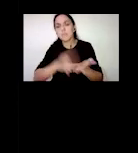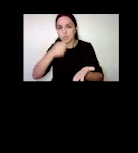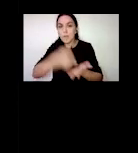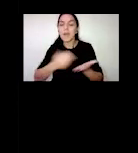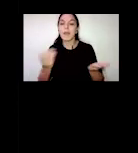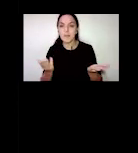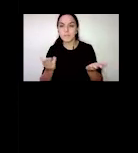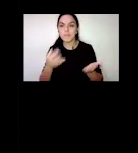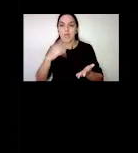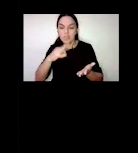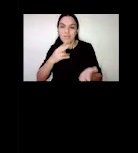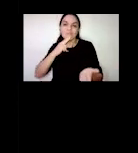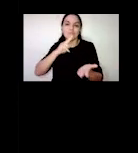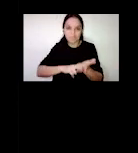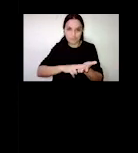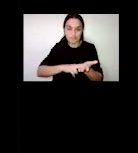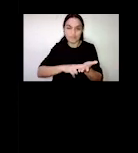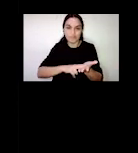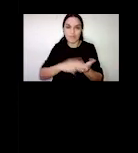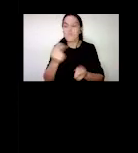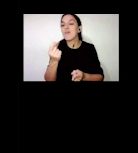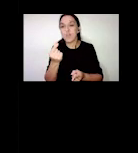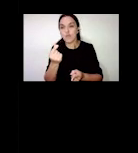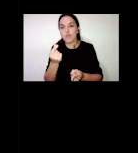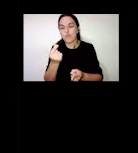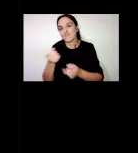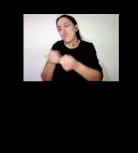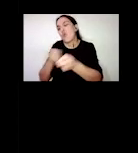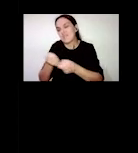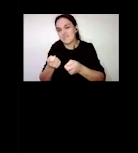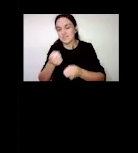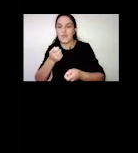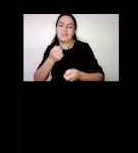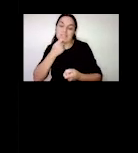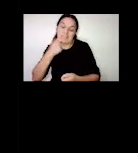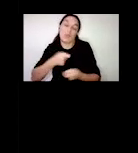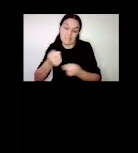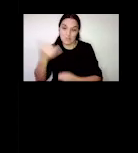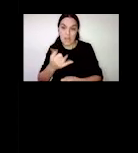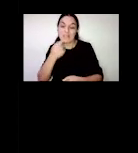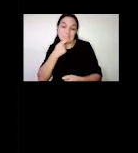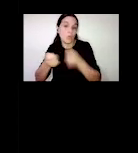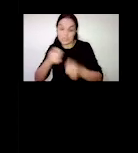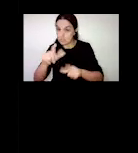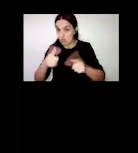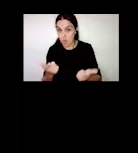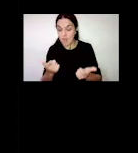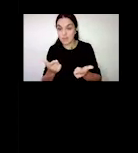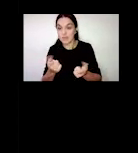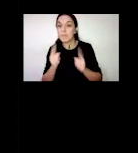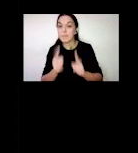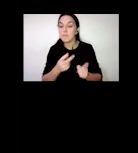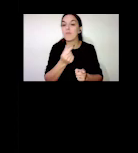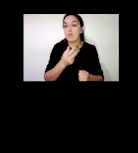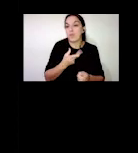van a estar grabadas y se van a evaluar al valor de cotización en caso que coticen, y si no cotizan, al valor de